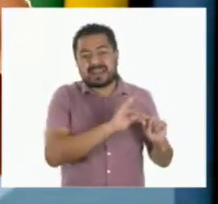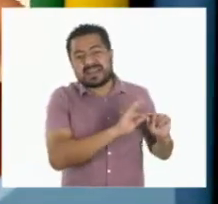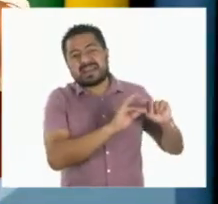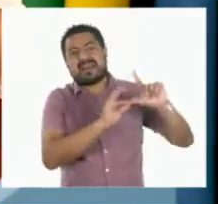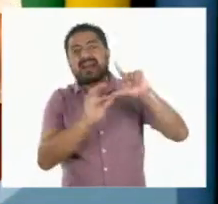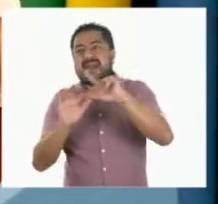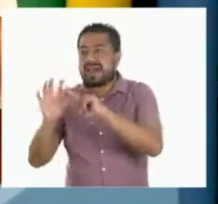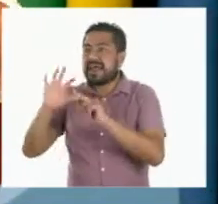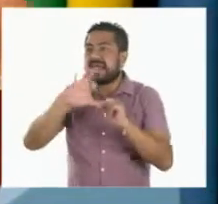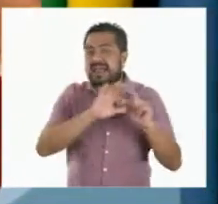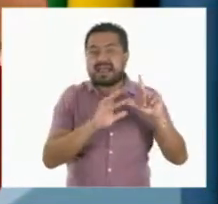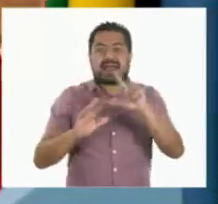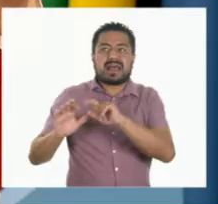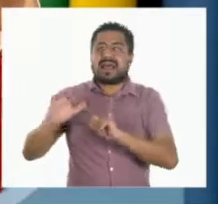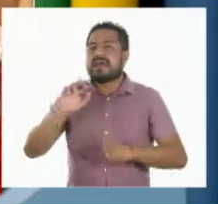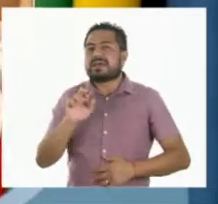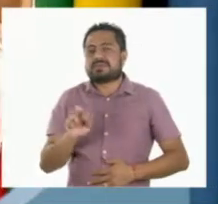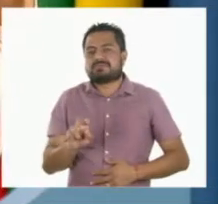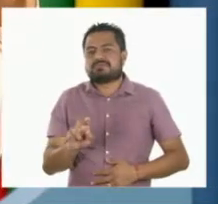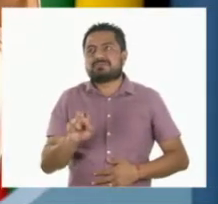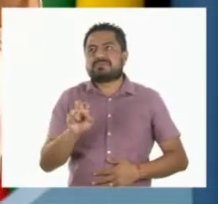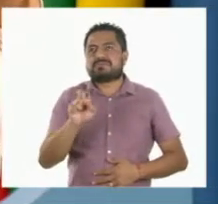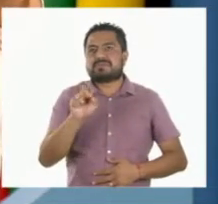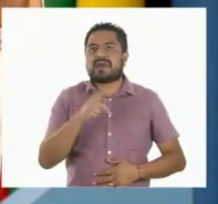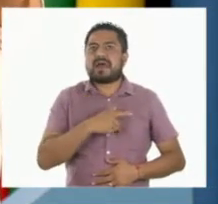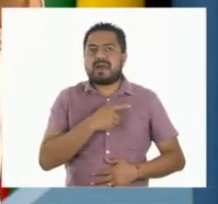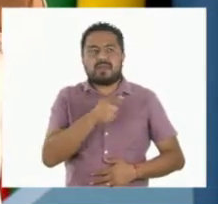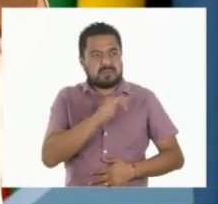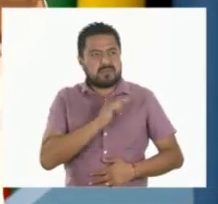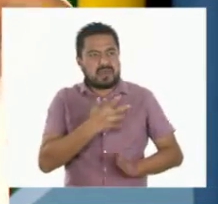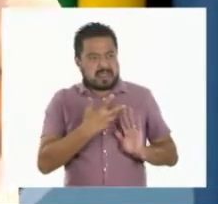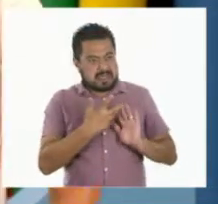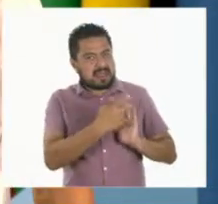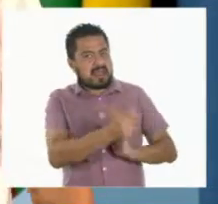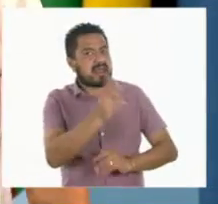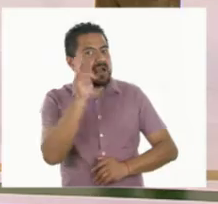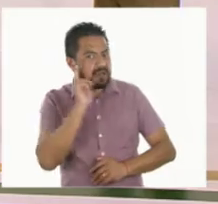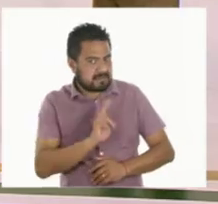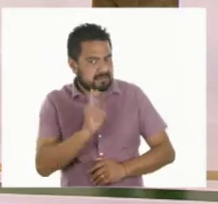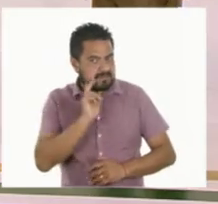otro camina, otro camina. ¿Eh? ¿Lo puedes hacer? A ver.